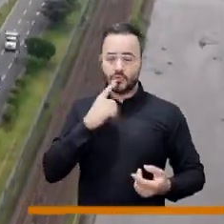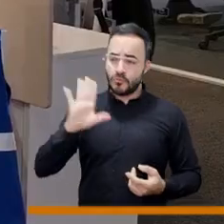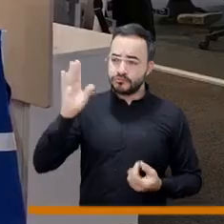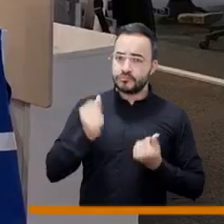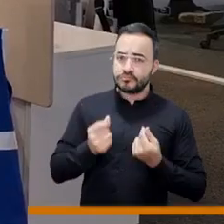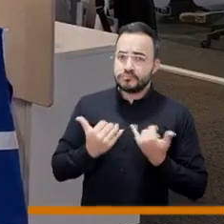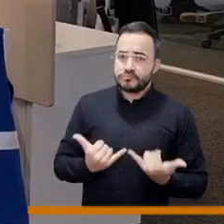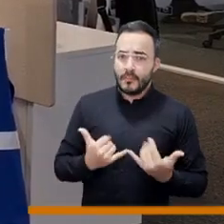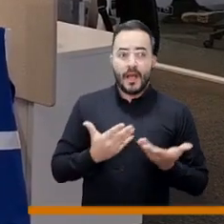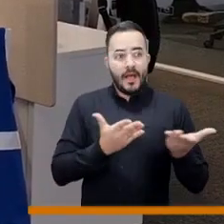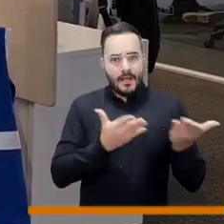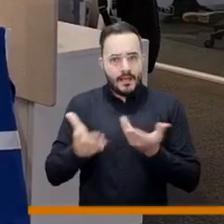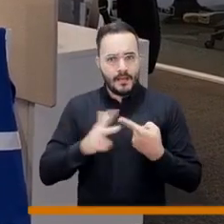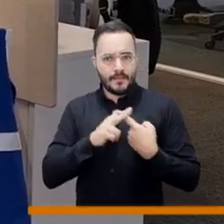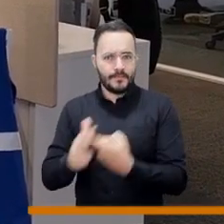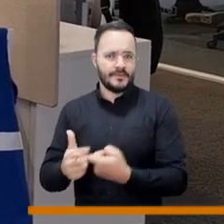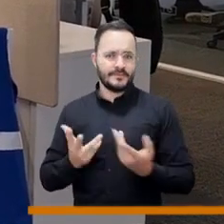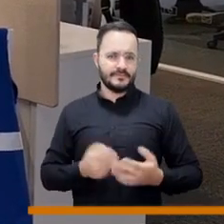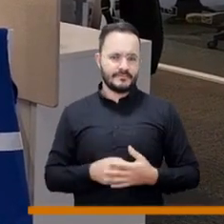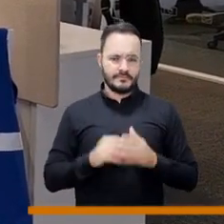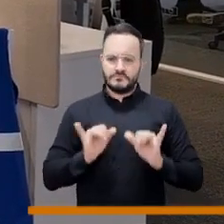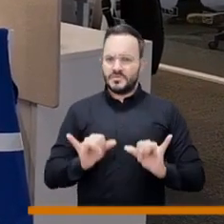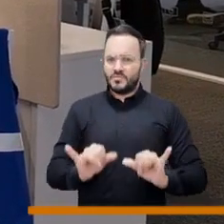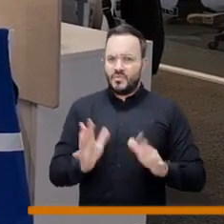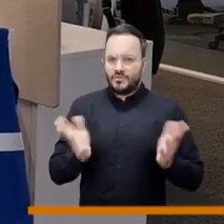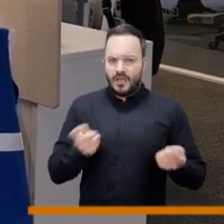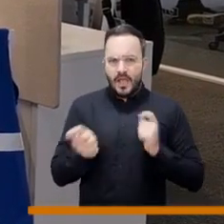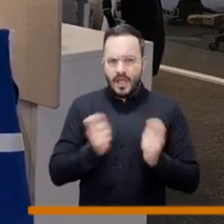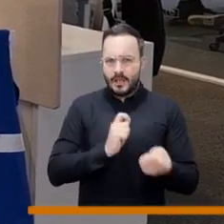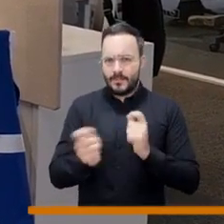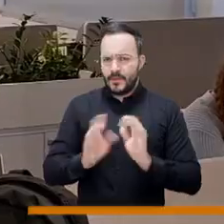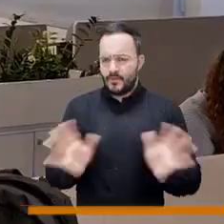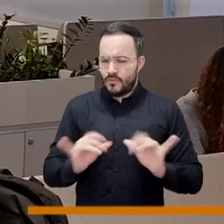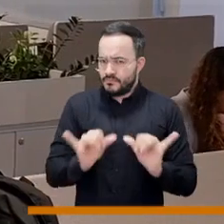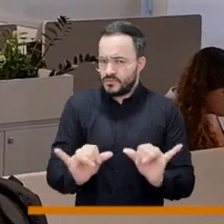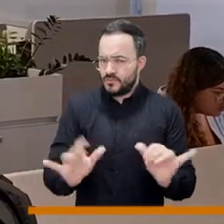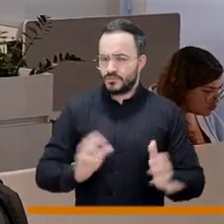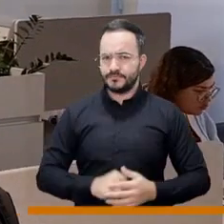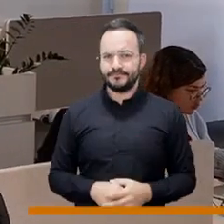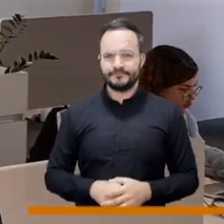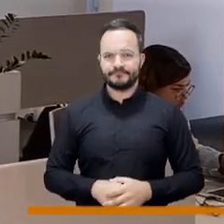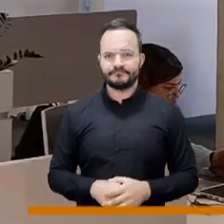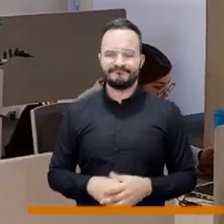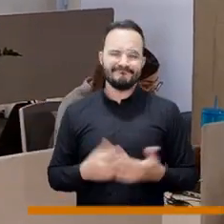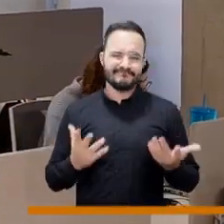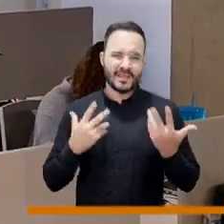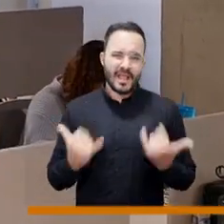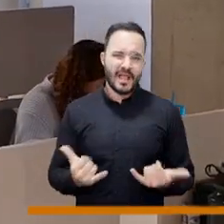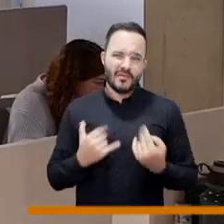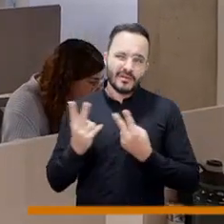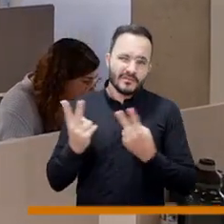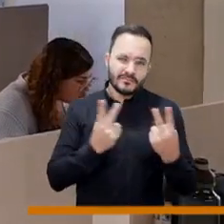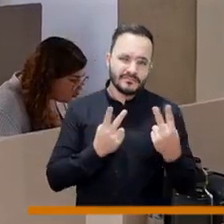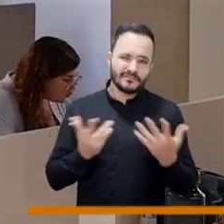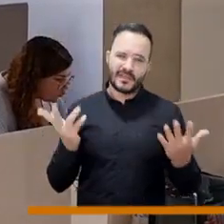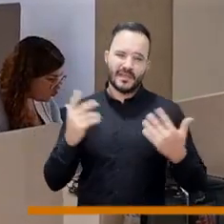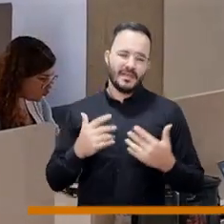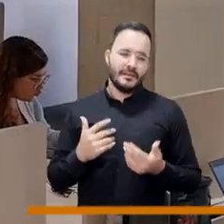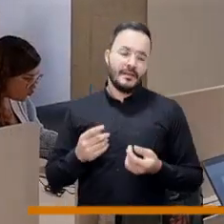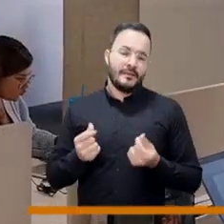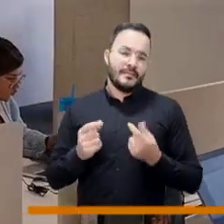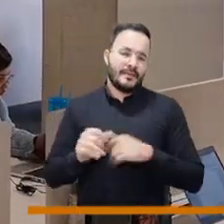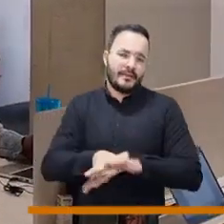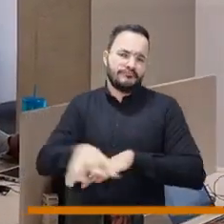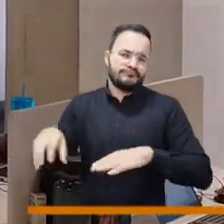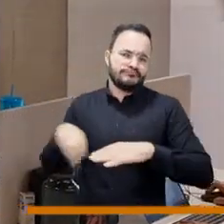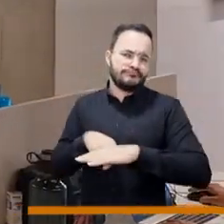es que Millicom preste la plata, ya Millicom dijo que la tenía, pues que la presten y no cambien absolutamente nada frente al tema accionario. Pero aquí